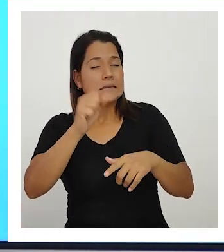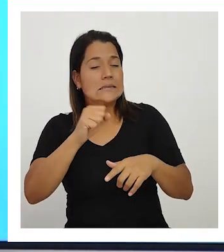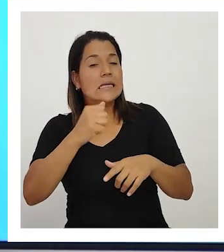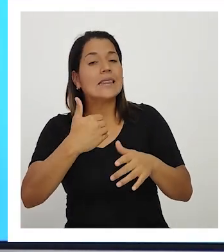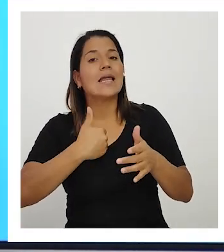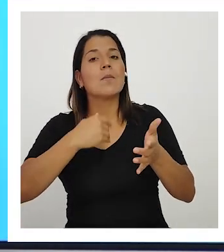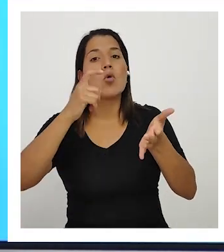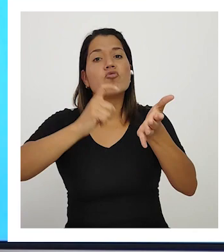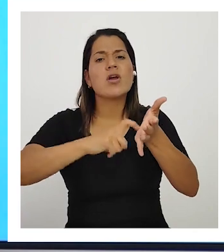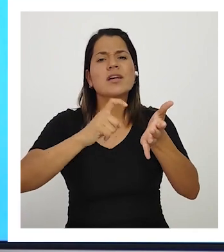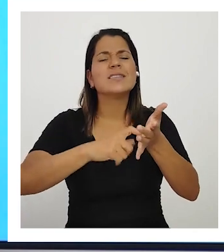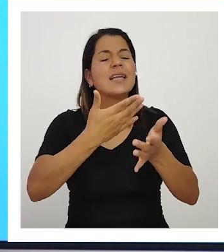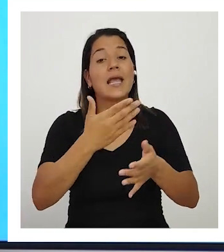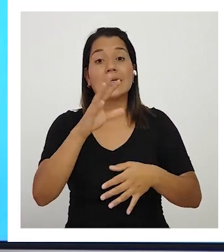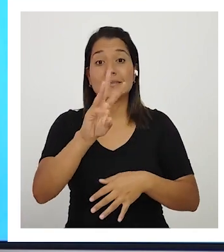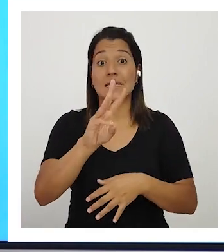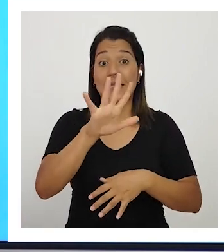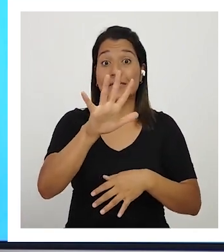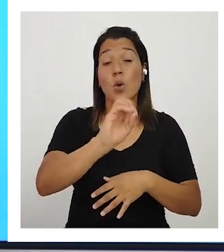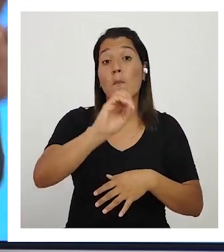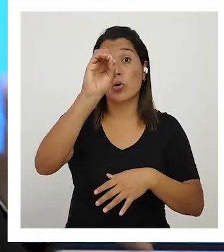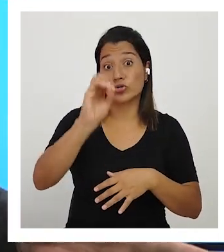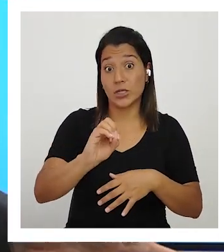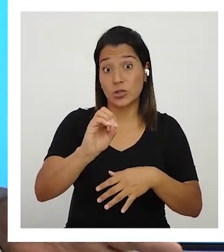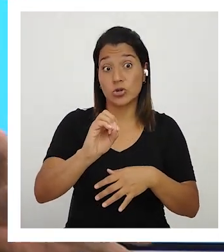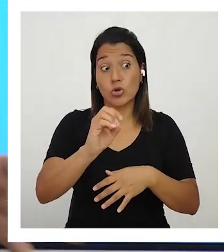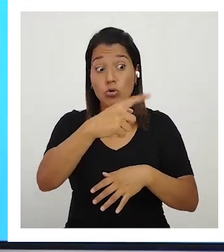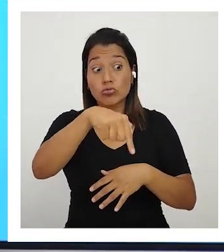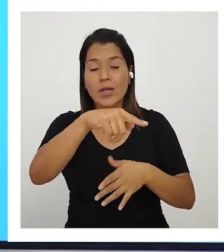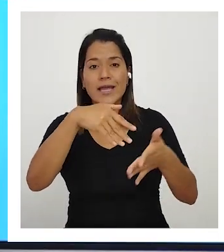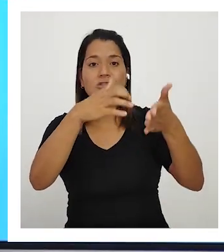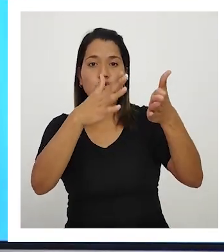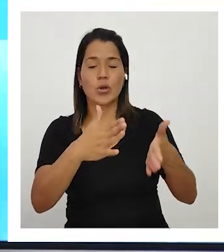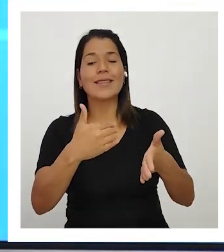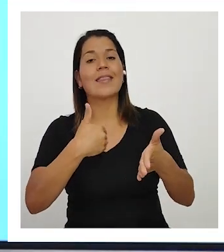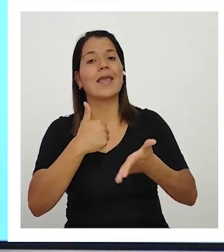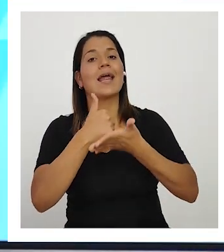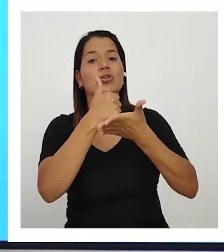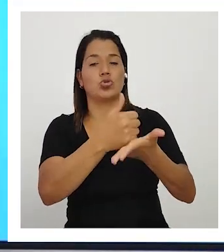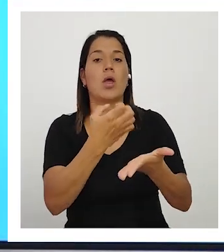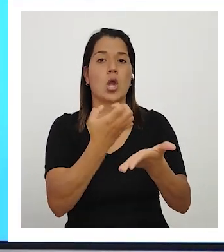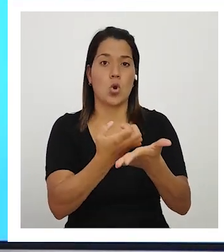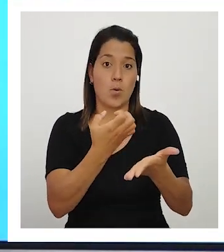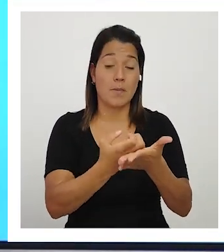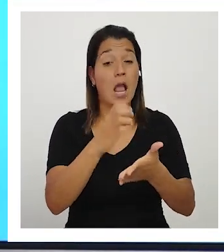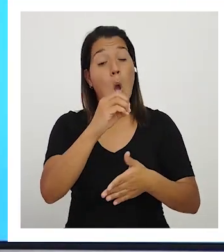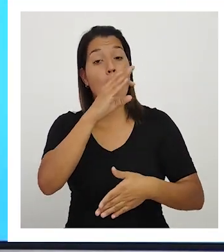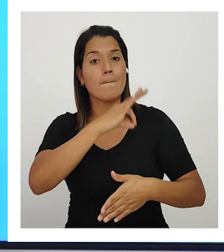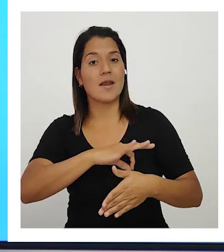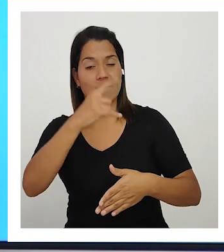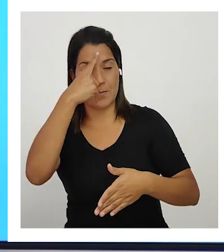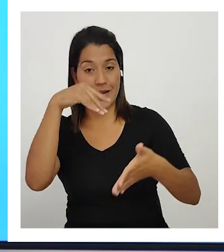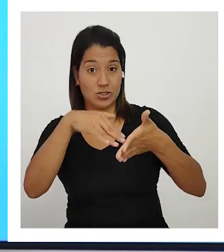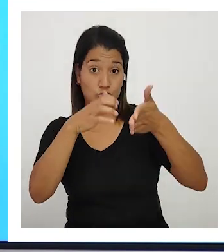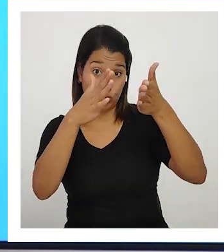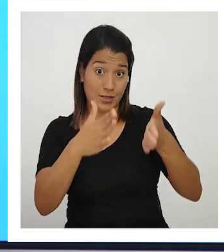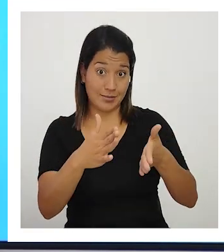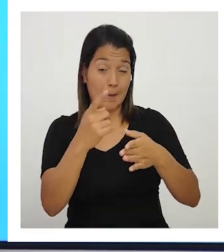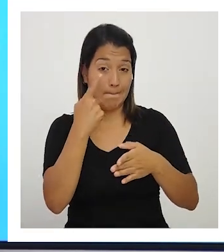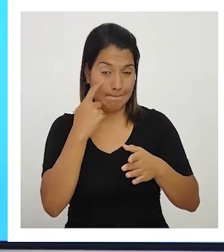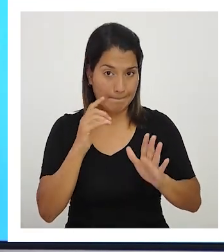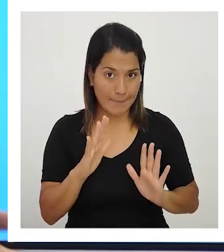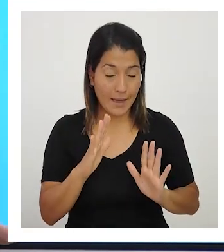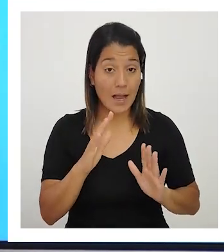el 65% de nuestros estudiantes tiene ayudas económicas o beneficios estudiantiles. Vea que estamos hablando que de